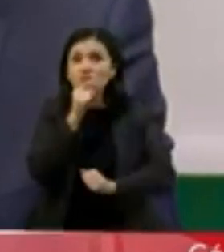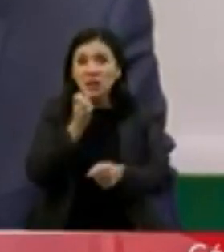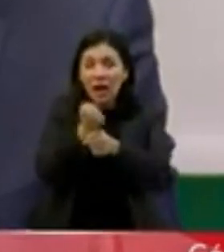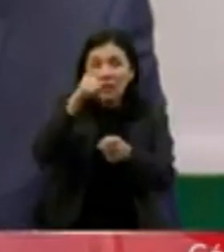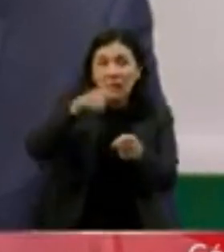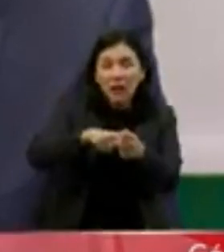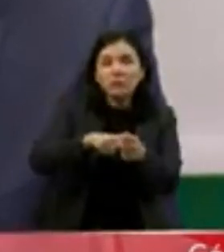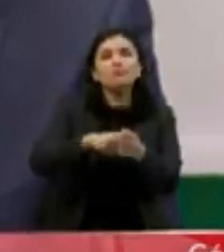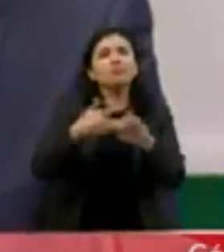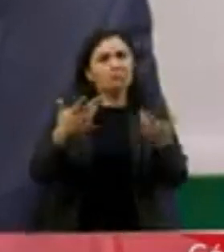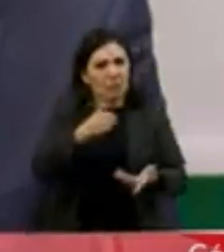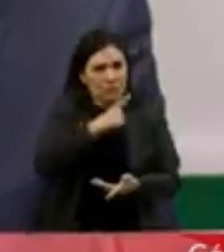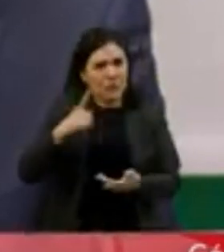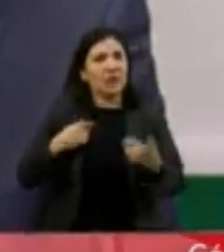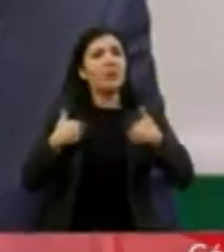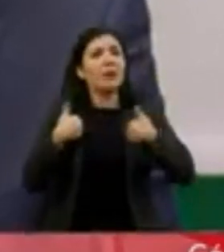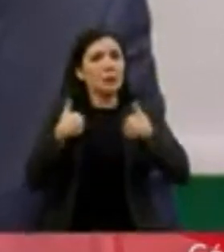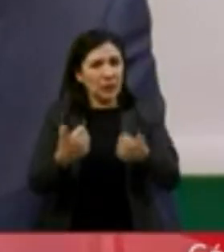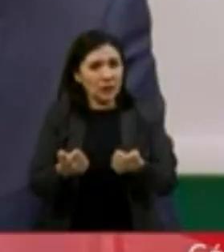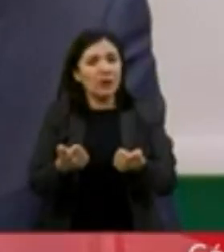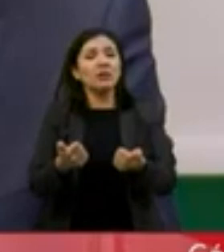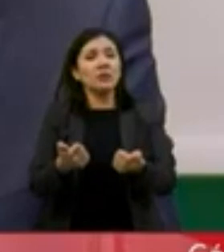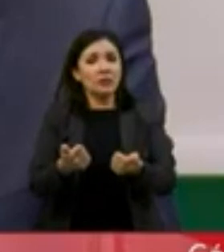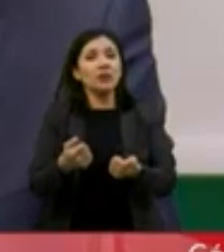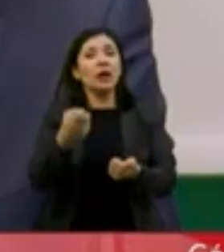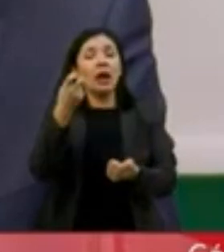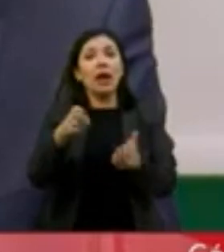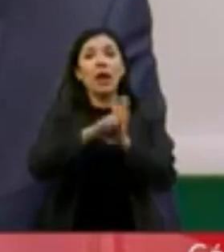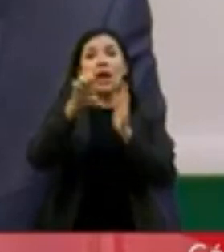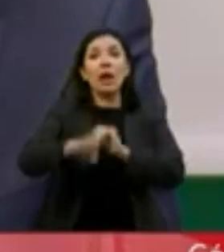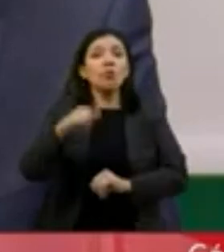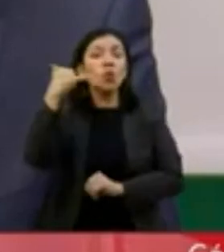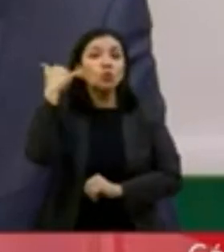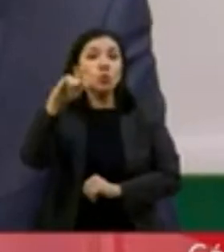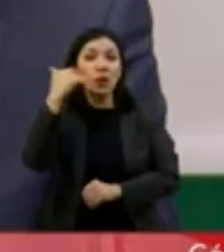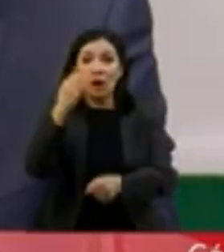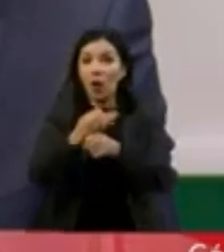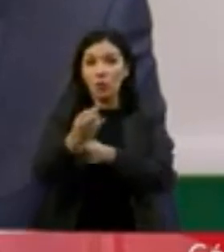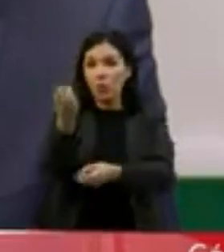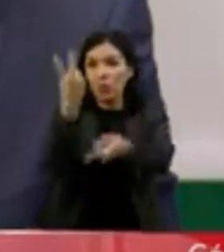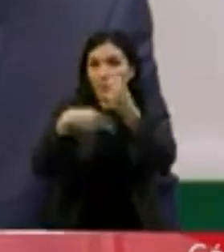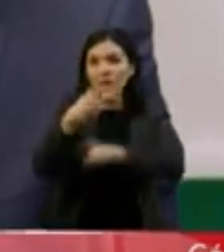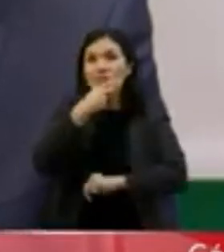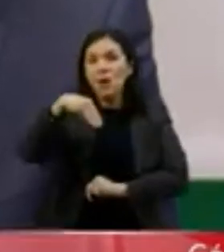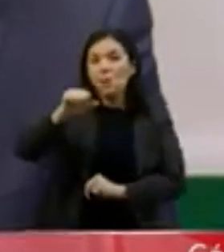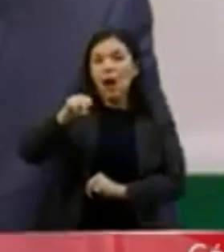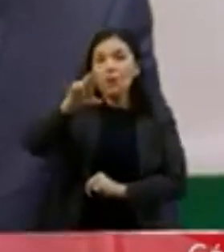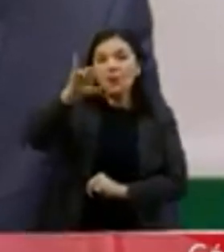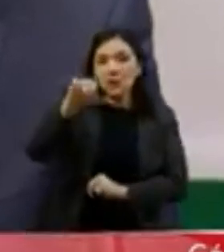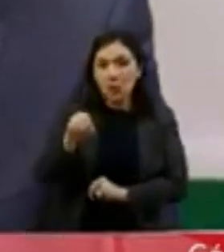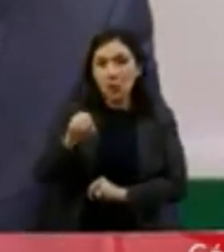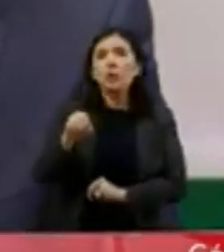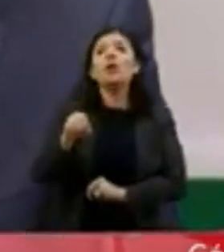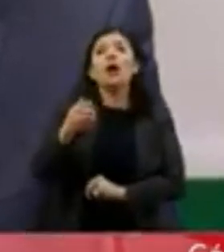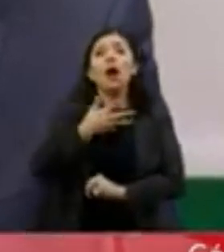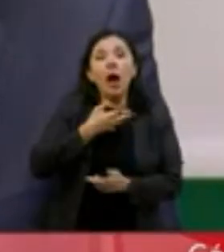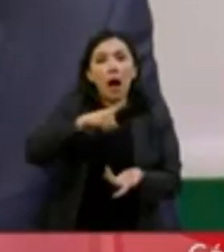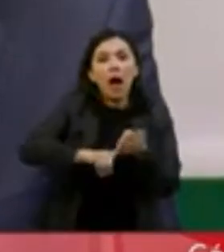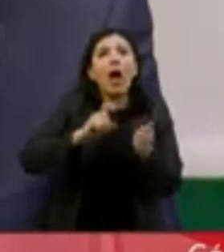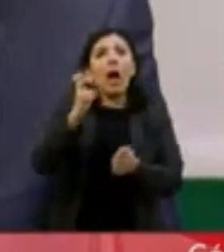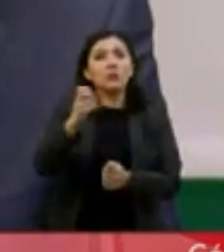y ha de reconocer que uno de ellos donde sí existe Yucatán por cierto no está aquí Mauricio Vila donde hay un cuerpo profesional que